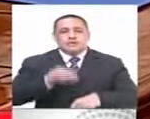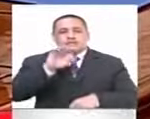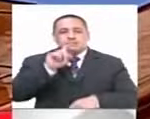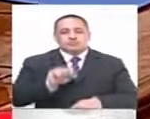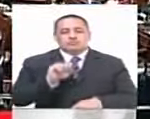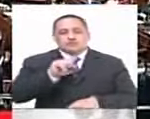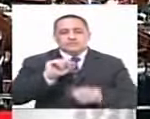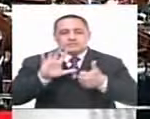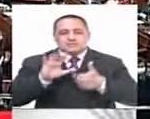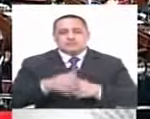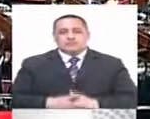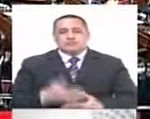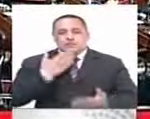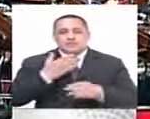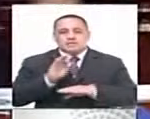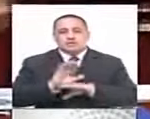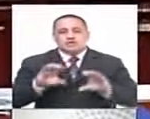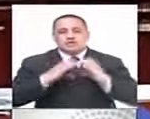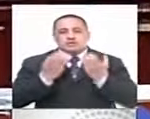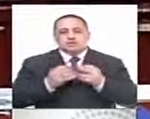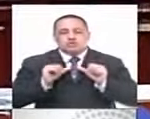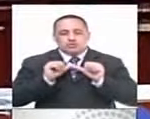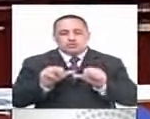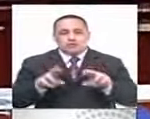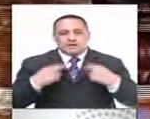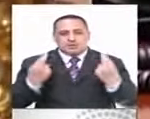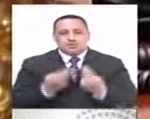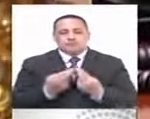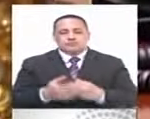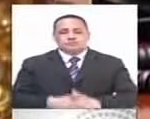16 minutos. La sesión.